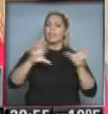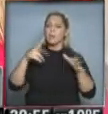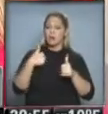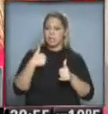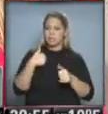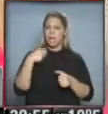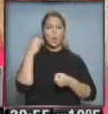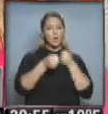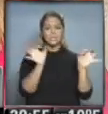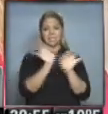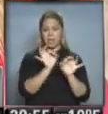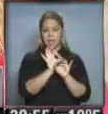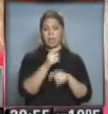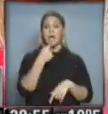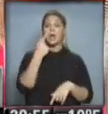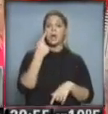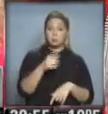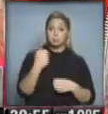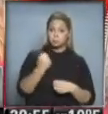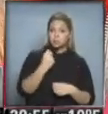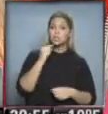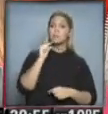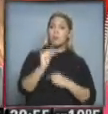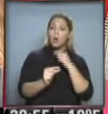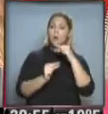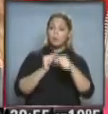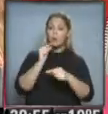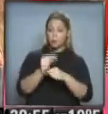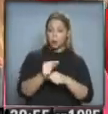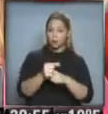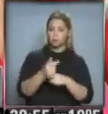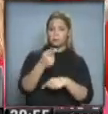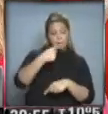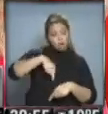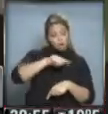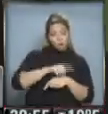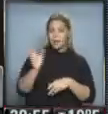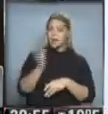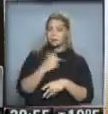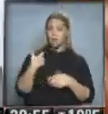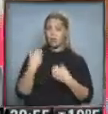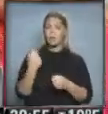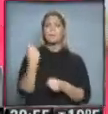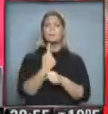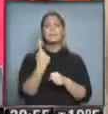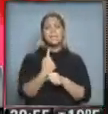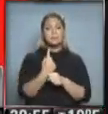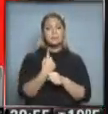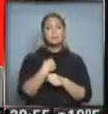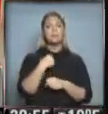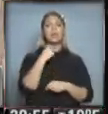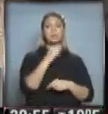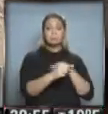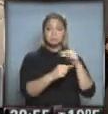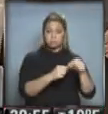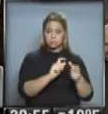manera no violenta y es muy bueno que vayamos paso a paso para nosotros para toda la fuerza primero hay que ganarlas pasos